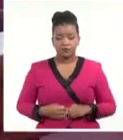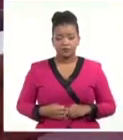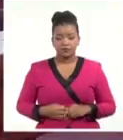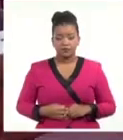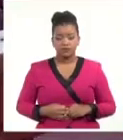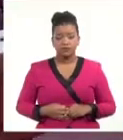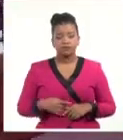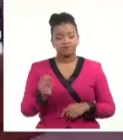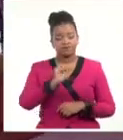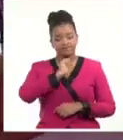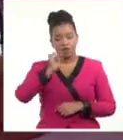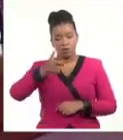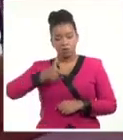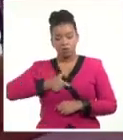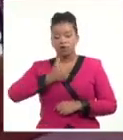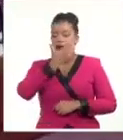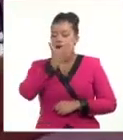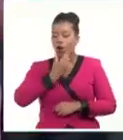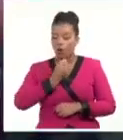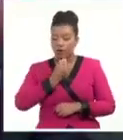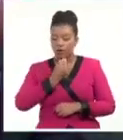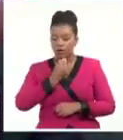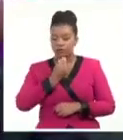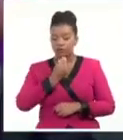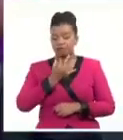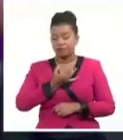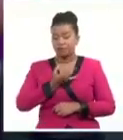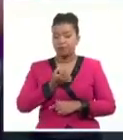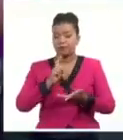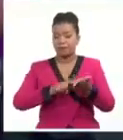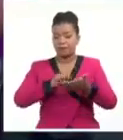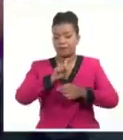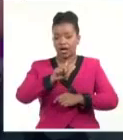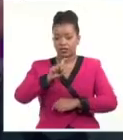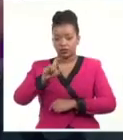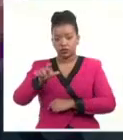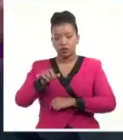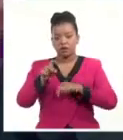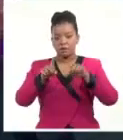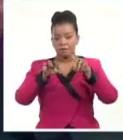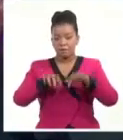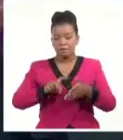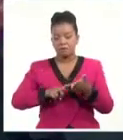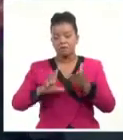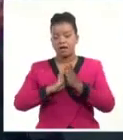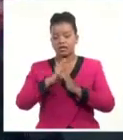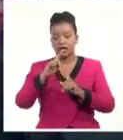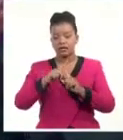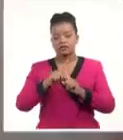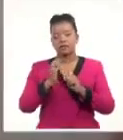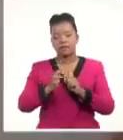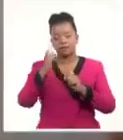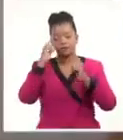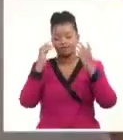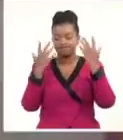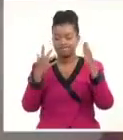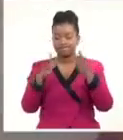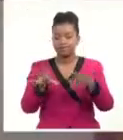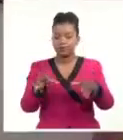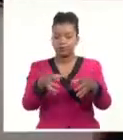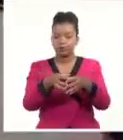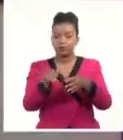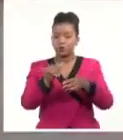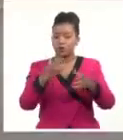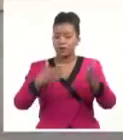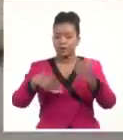la UJC y a todos por la miembro del Comité Central del Partido y primera secretaria en la provincia, Maridé Fernández López, y el Ministerio